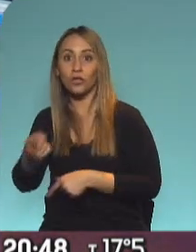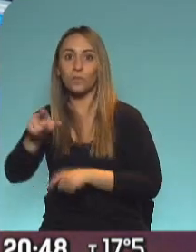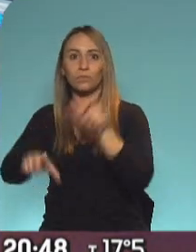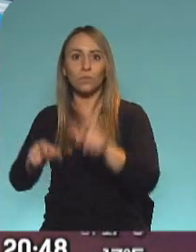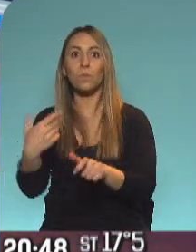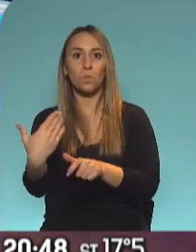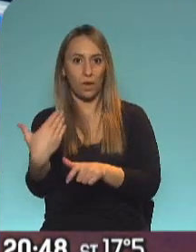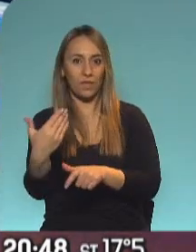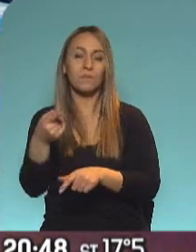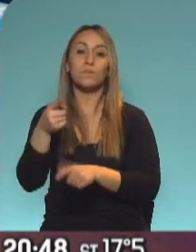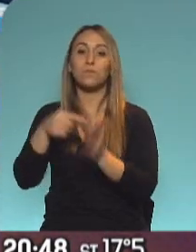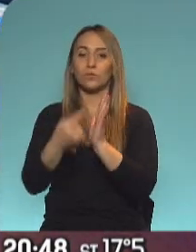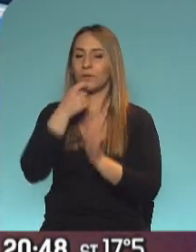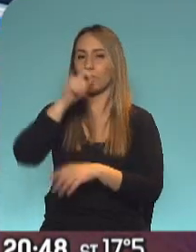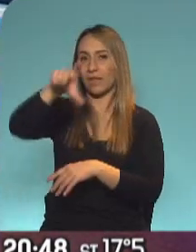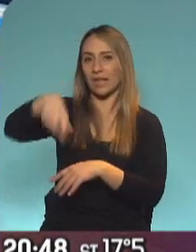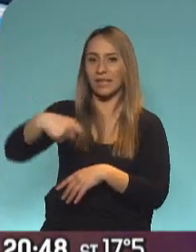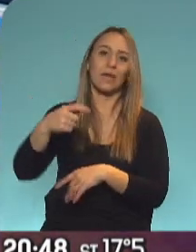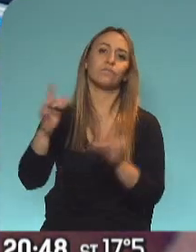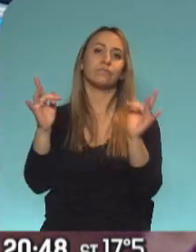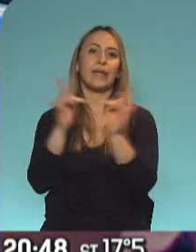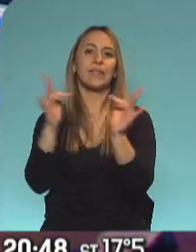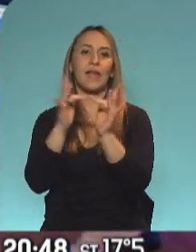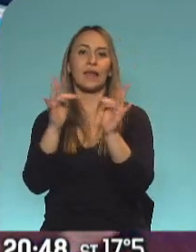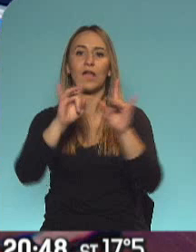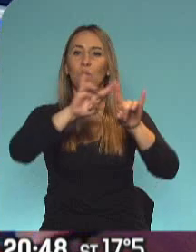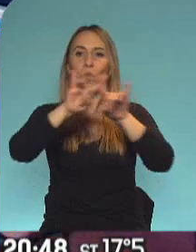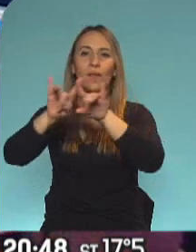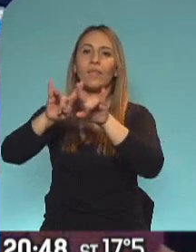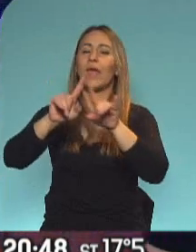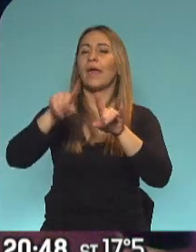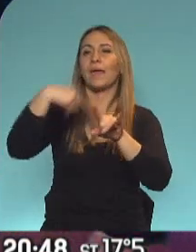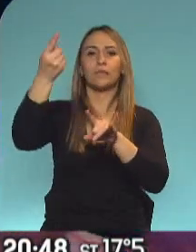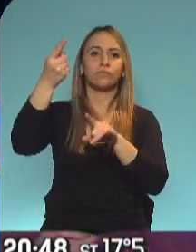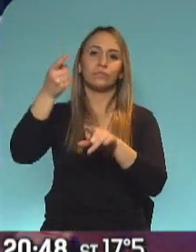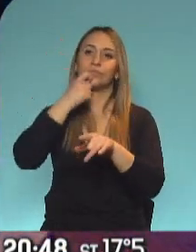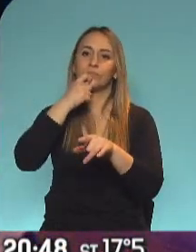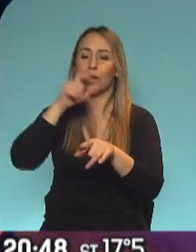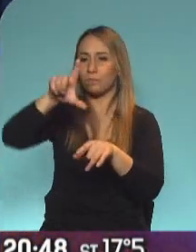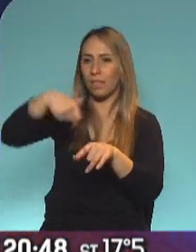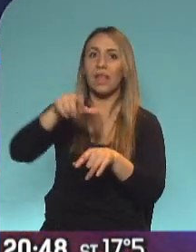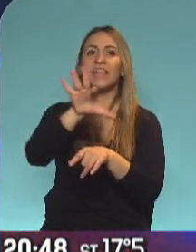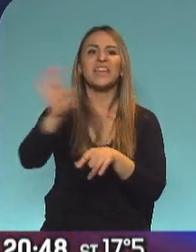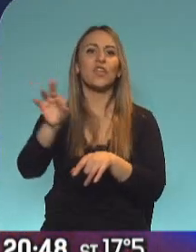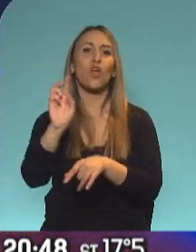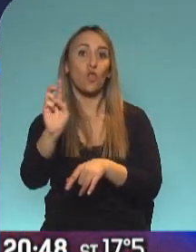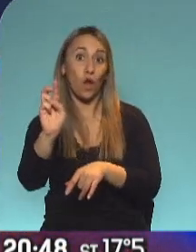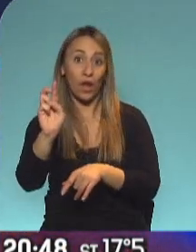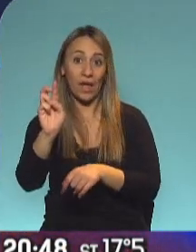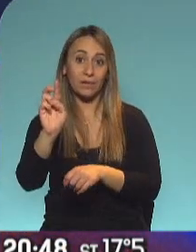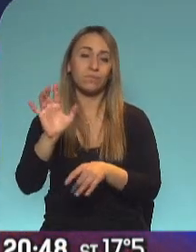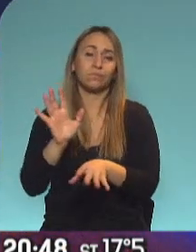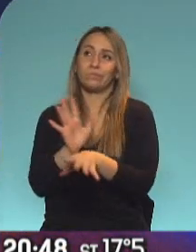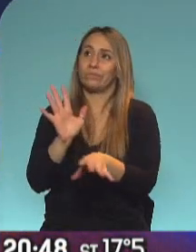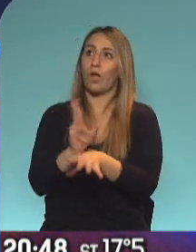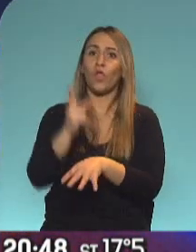del cupo de $200. Por ejemplo, si compraste en una página del exterior algo que te costó $500 para hacer un número diferente, por lo menos por 2 meses no vas